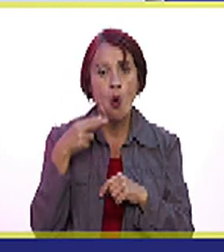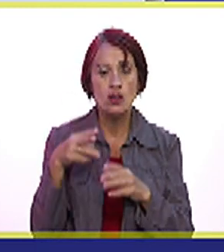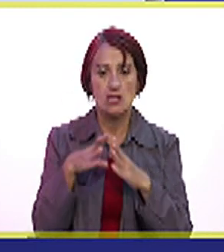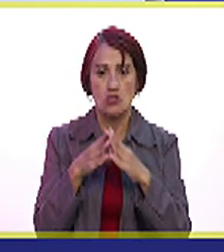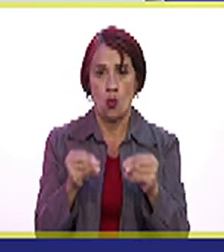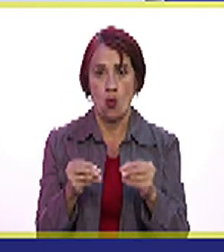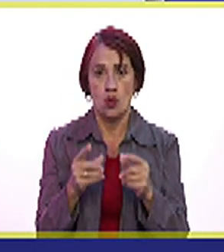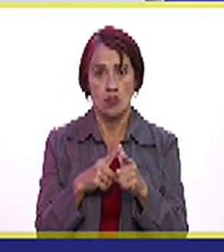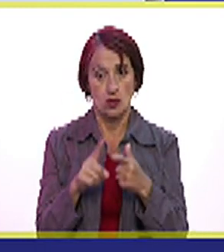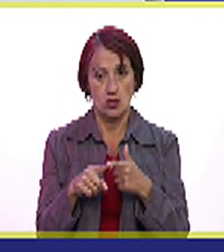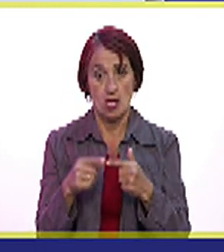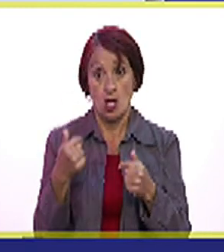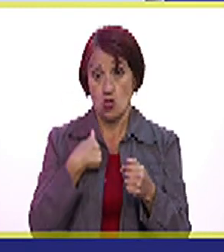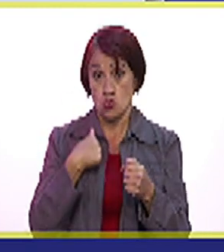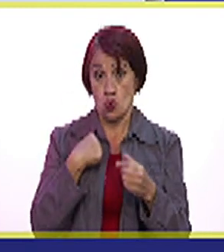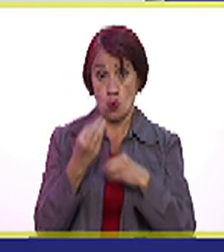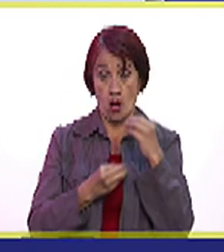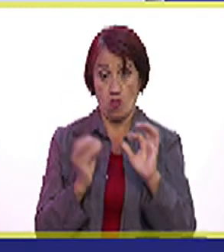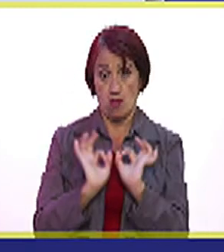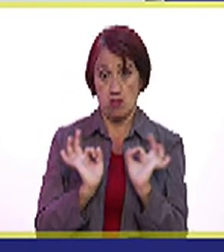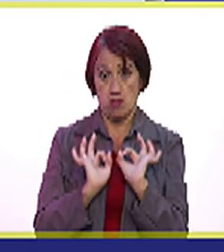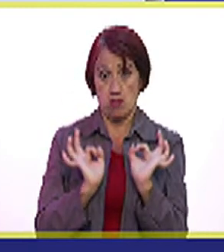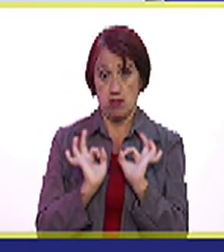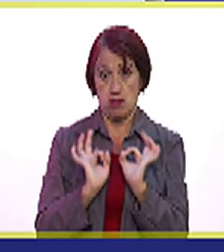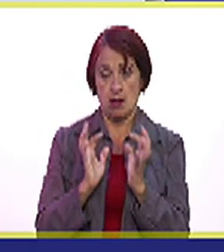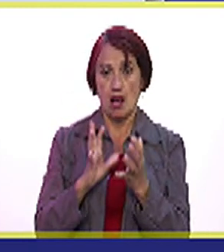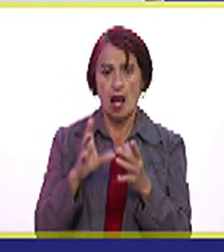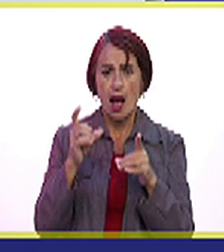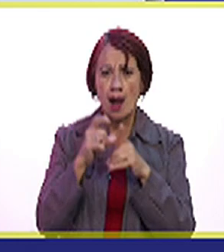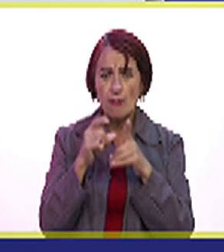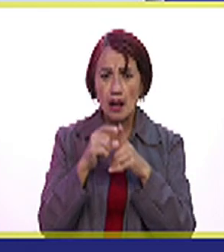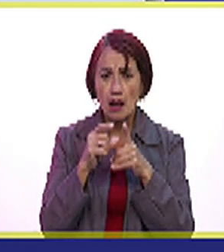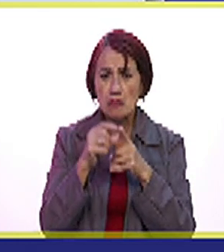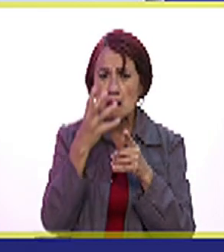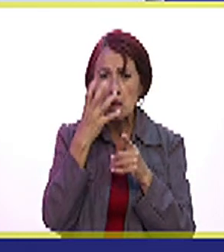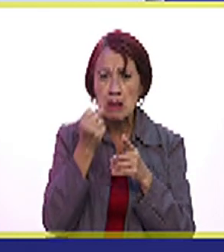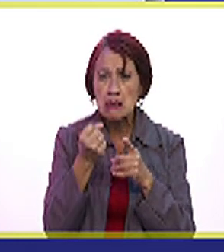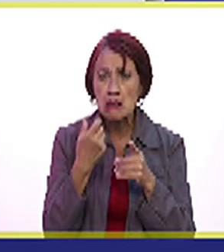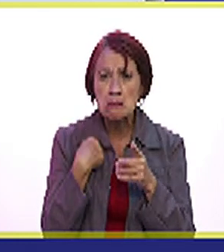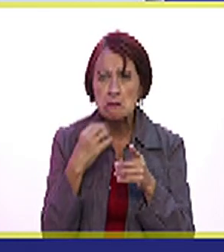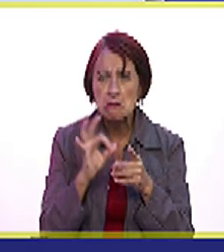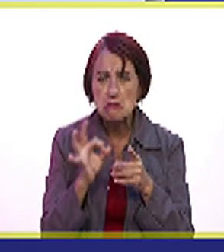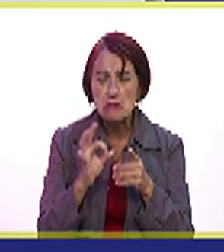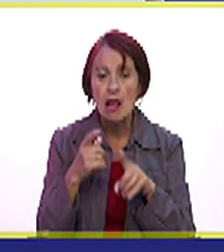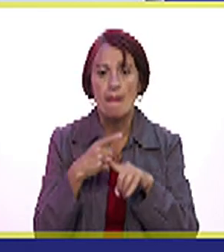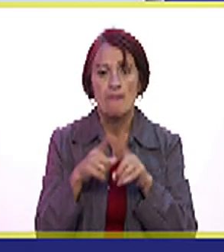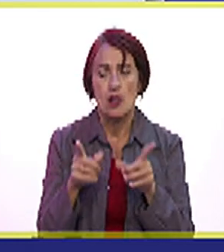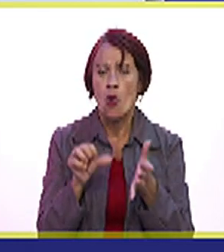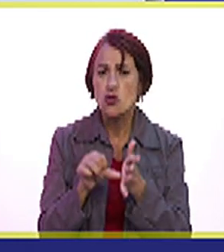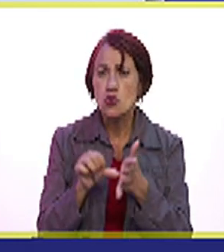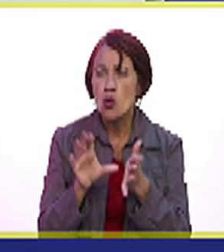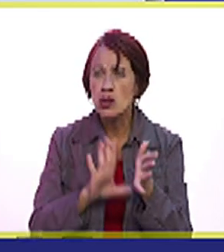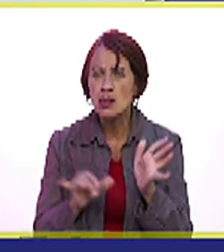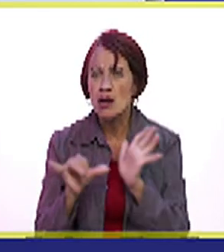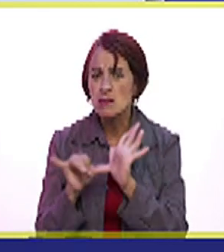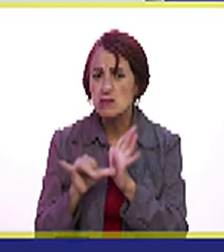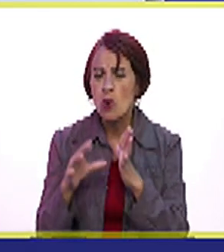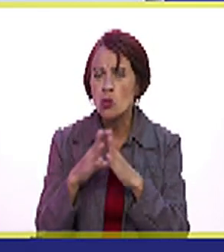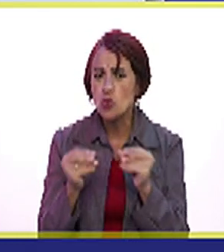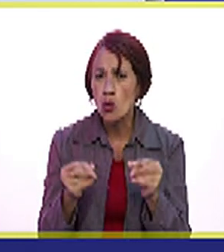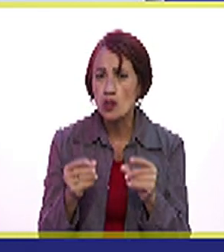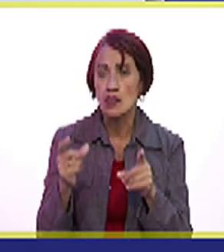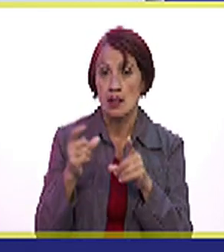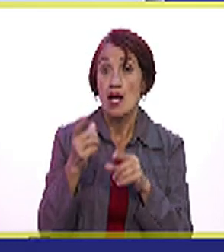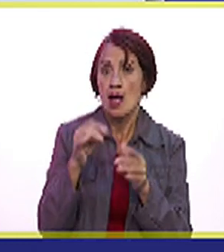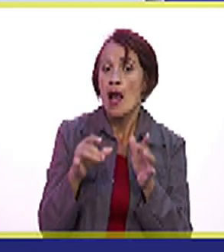Entonces, yo no hago nada con estarme aprendiendo una palabra que a lo mejor no tengo cerca. Bakery, sí, todos, casi todos tenemos una